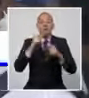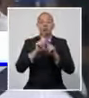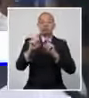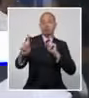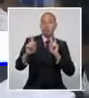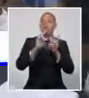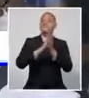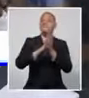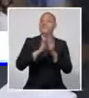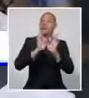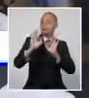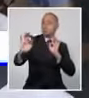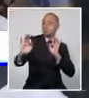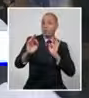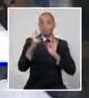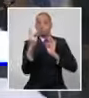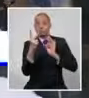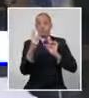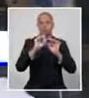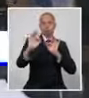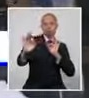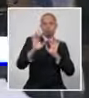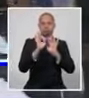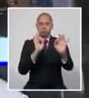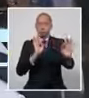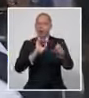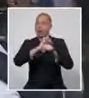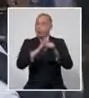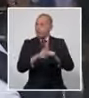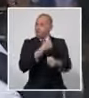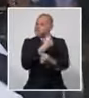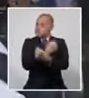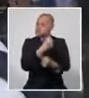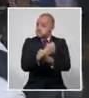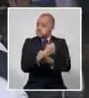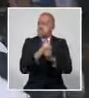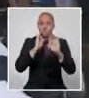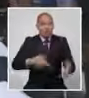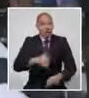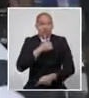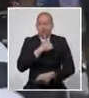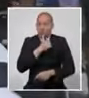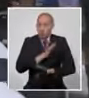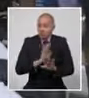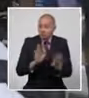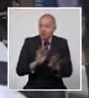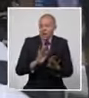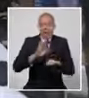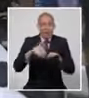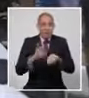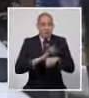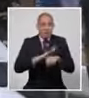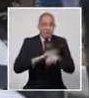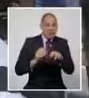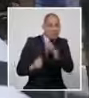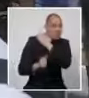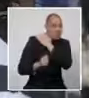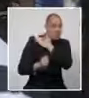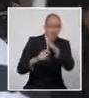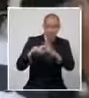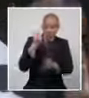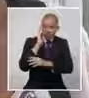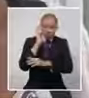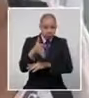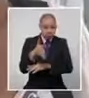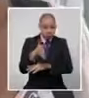porque esto verdaderamente puede llegar a matarnos, puede llegar a crearnos problemas respiratorios para toda la vida y las personas